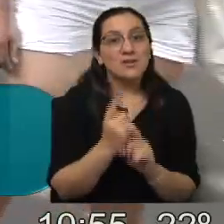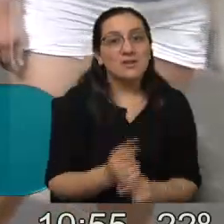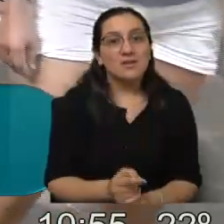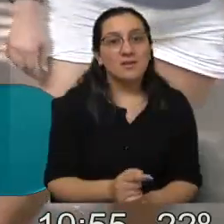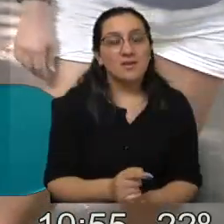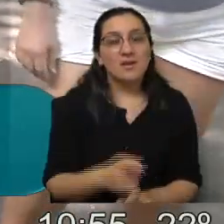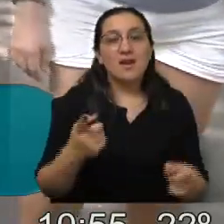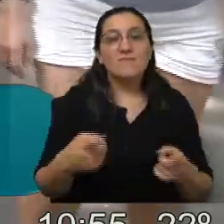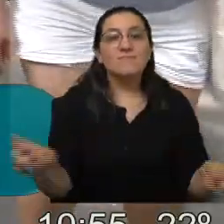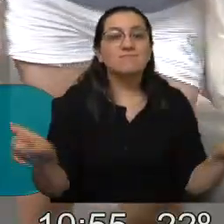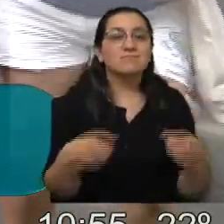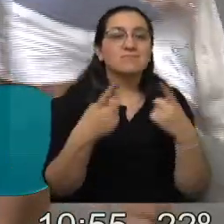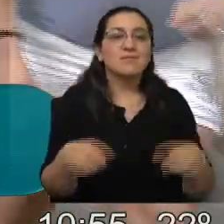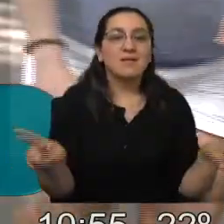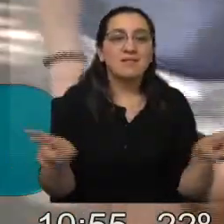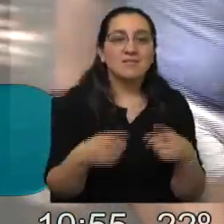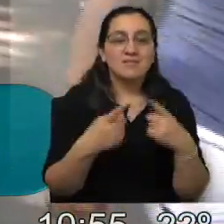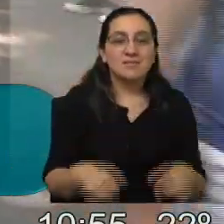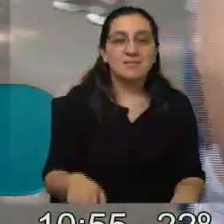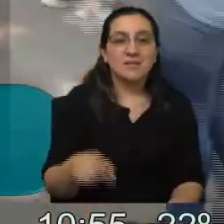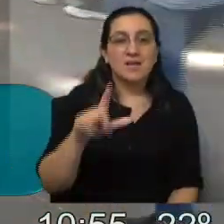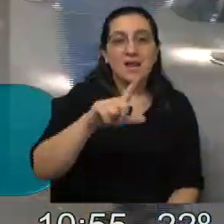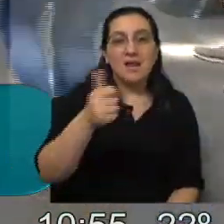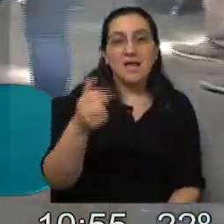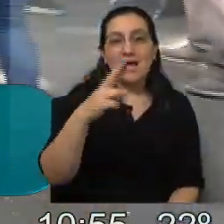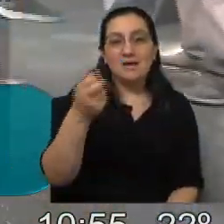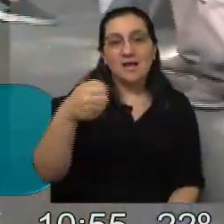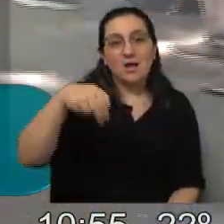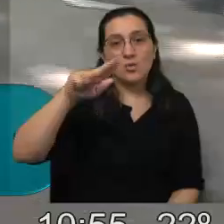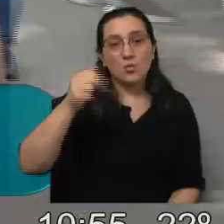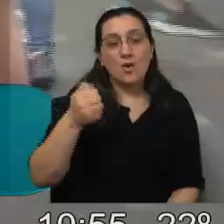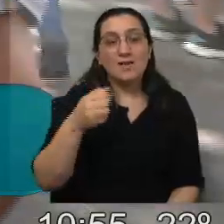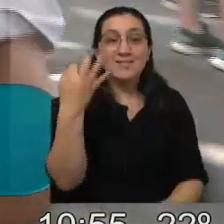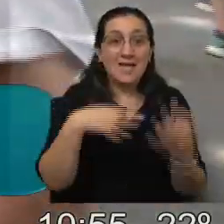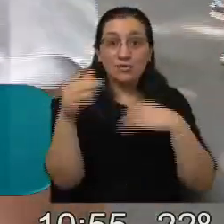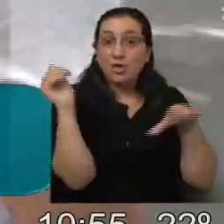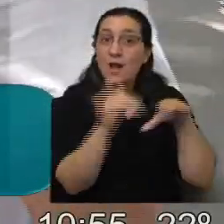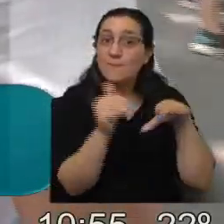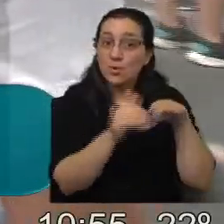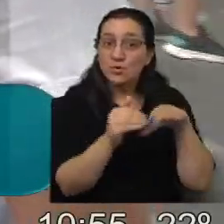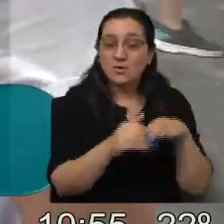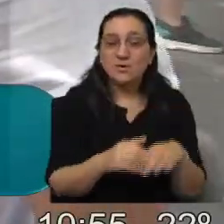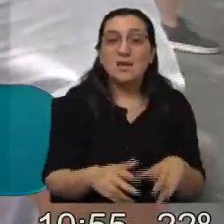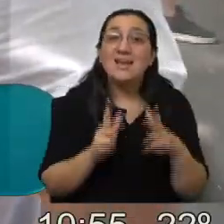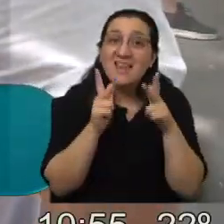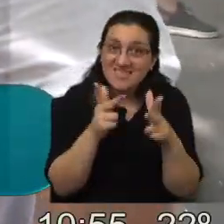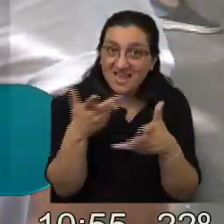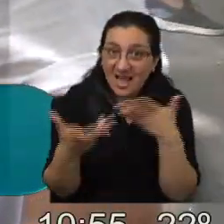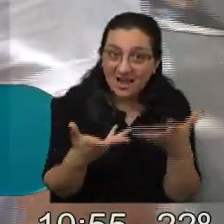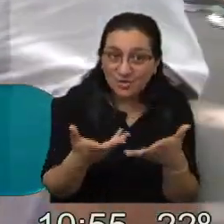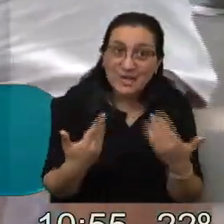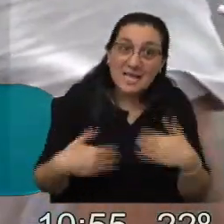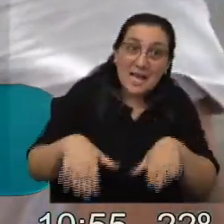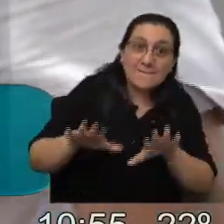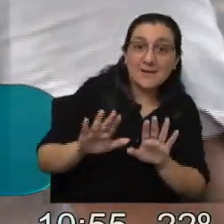en el recital de... del Arbanoa Carrero, en el galpón, y bueno, y le di un mensaje que